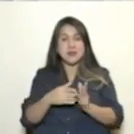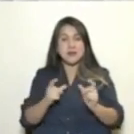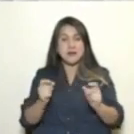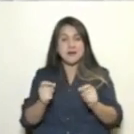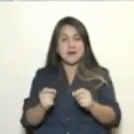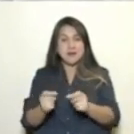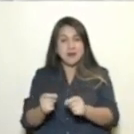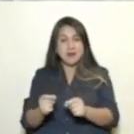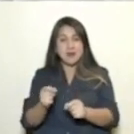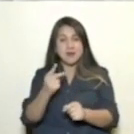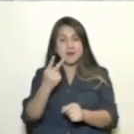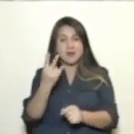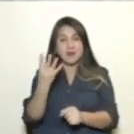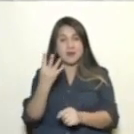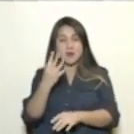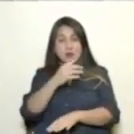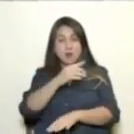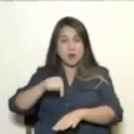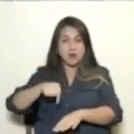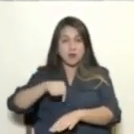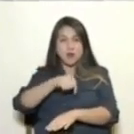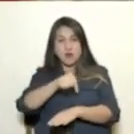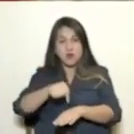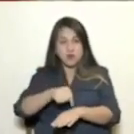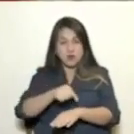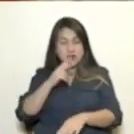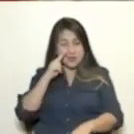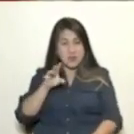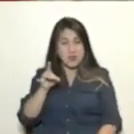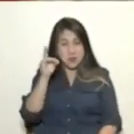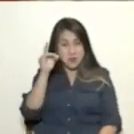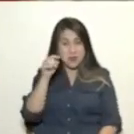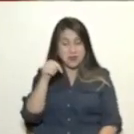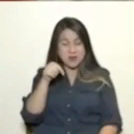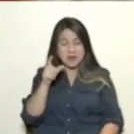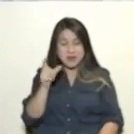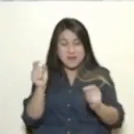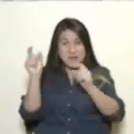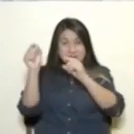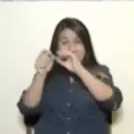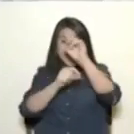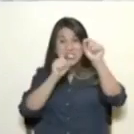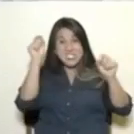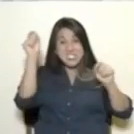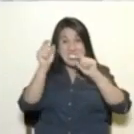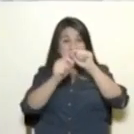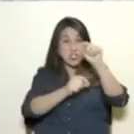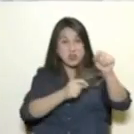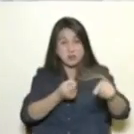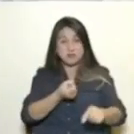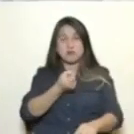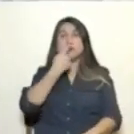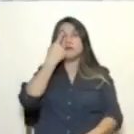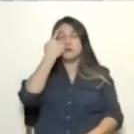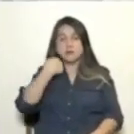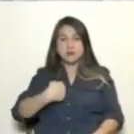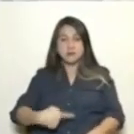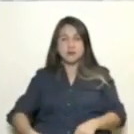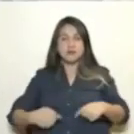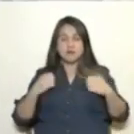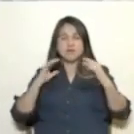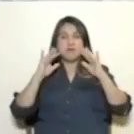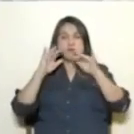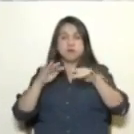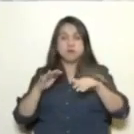virus a las 24 horas. Uh-huh. ¿Se da cuenta de lo que estoy diciendo? Uh-huh. Este bichito que se produce, se reproduce uh-huh.